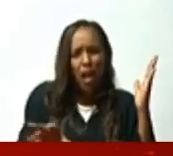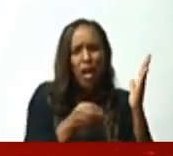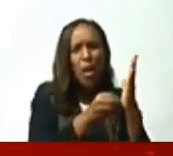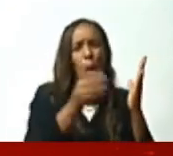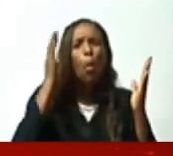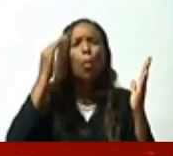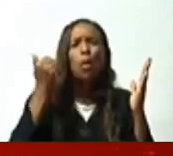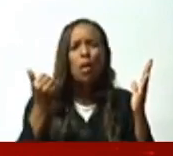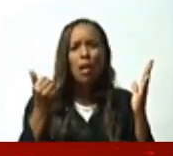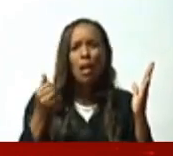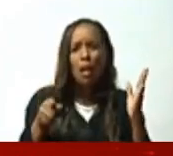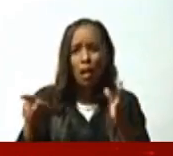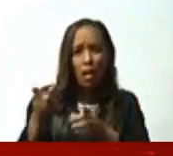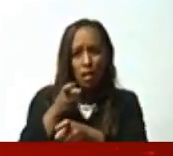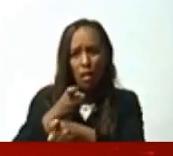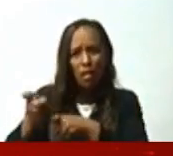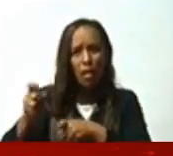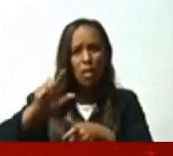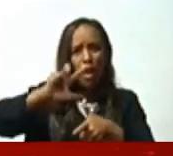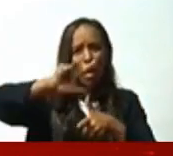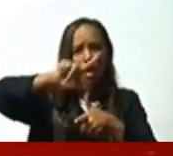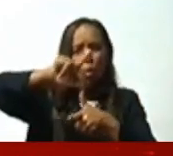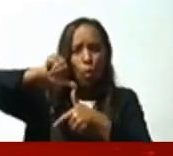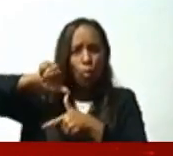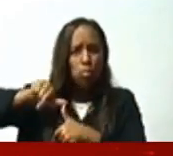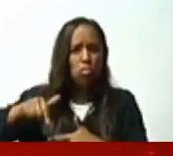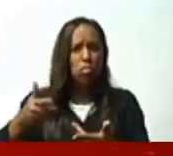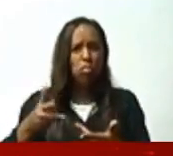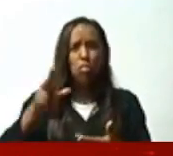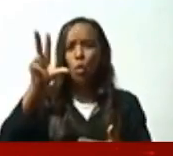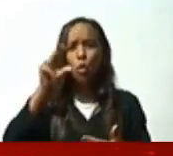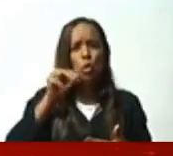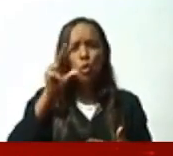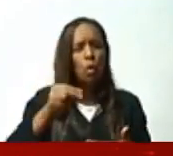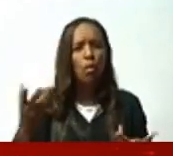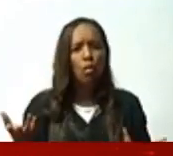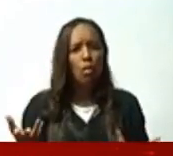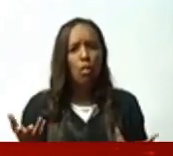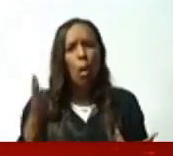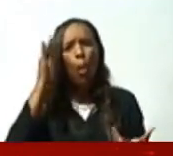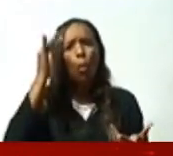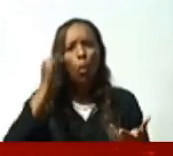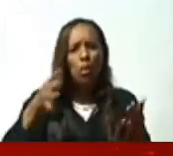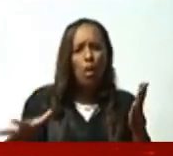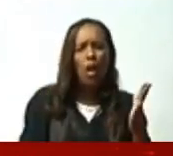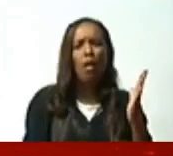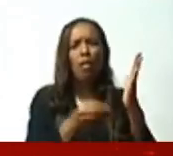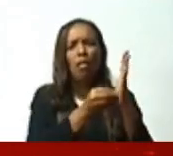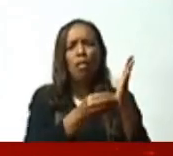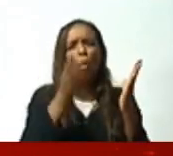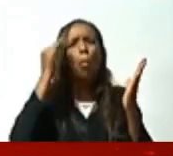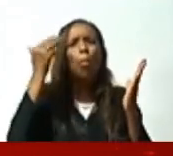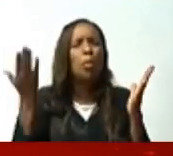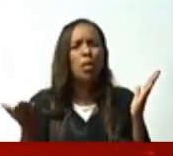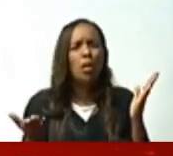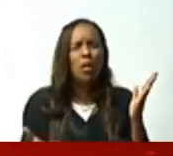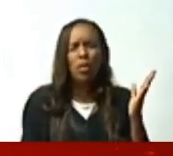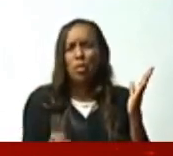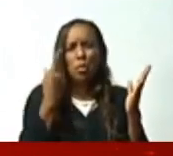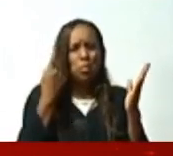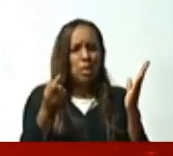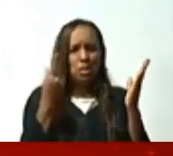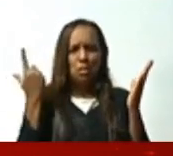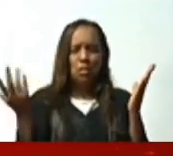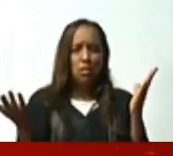manera que las provincias que dice el Centro de Operaciones de